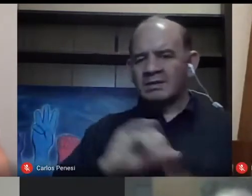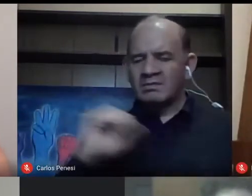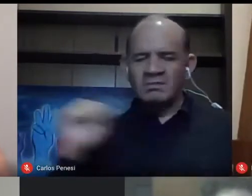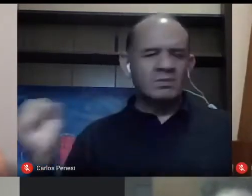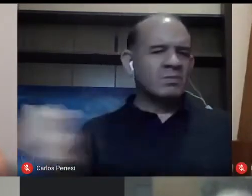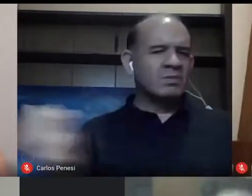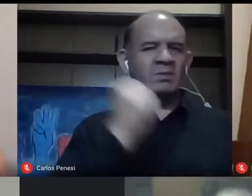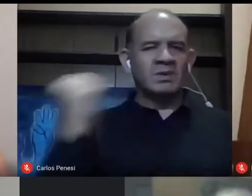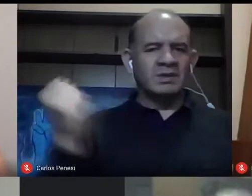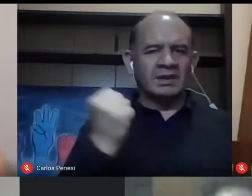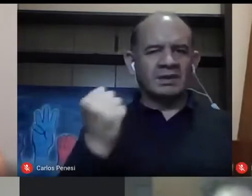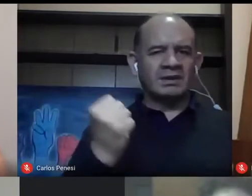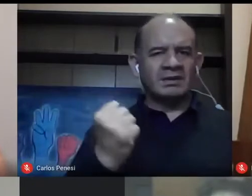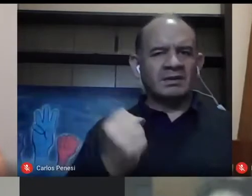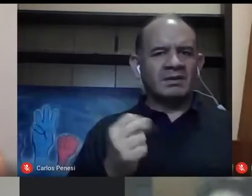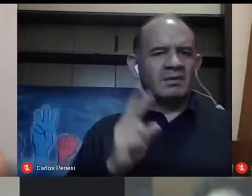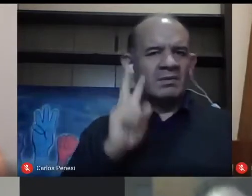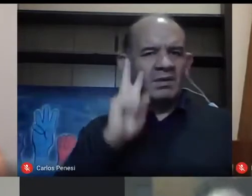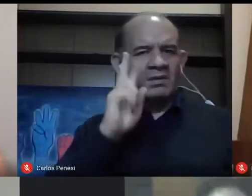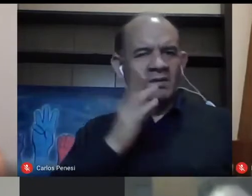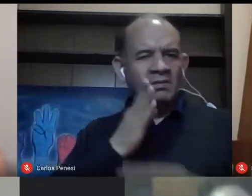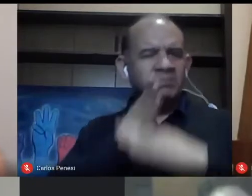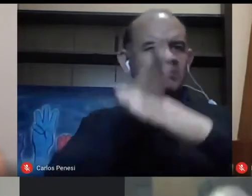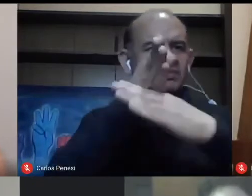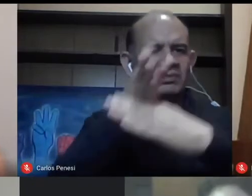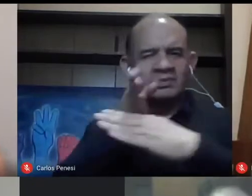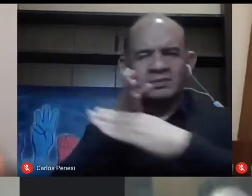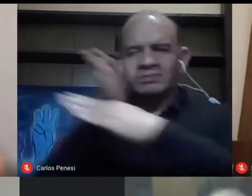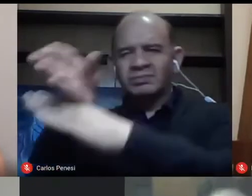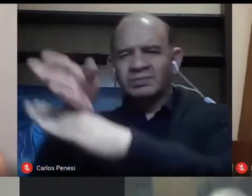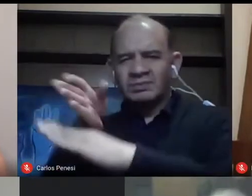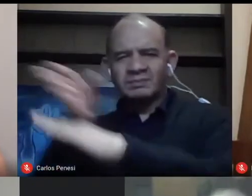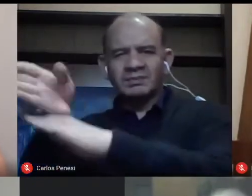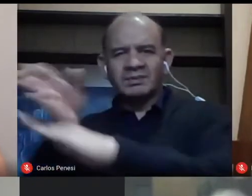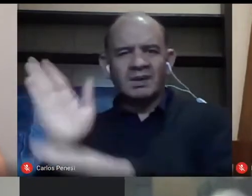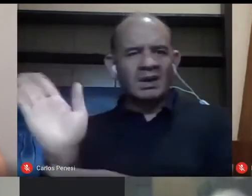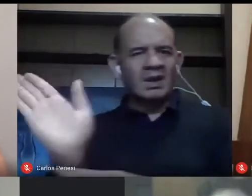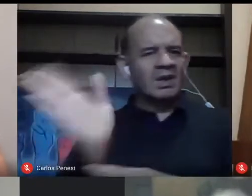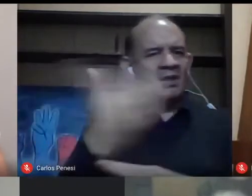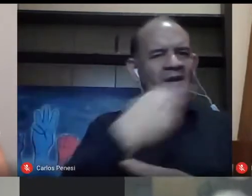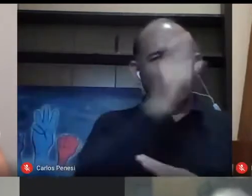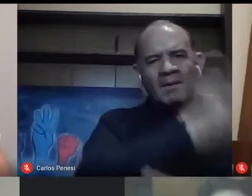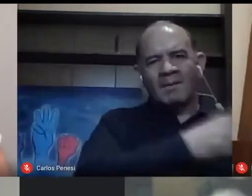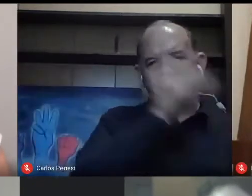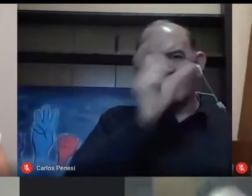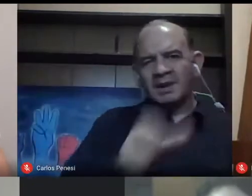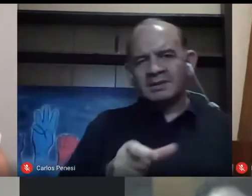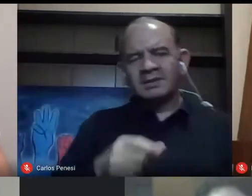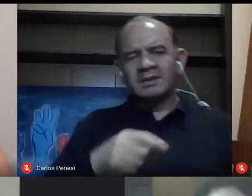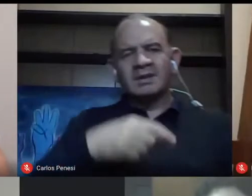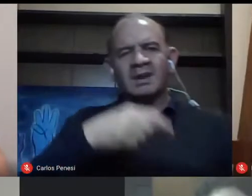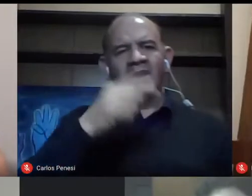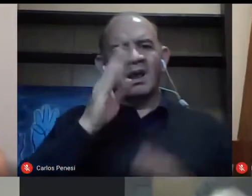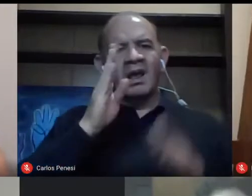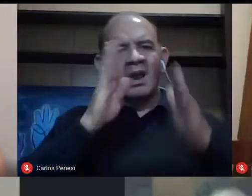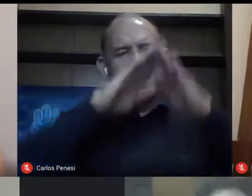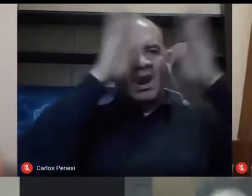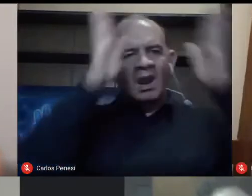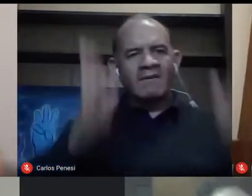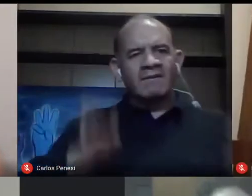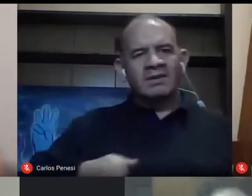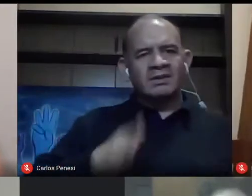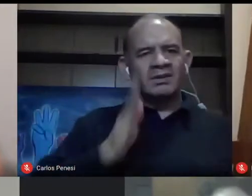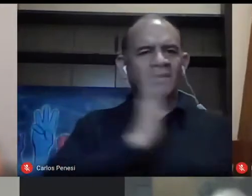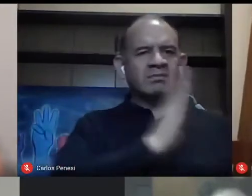tanto, digamos, vamos a ir en ese sentido y por supuesto con todos los actores. La Biblioteca Nacional tiene el rol, como mencionaba Pablo y han